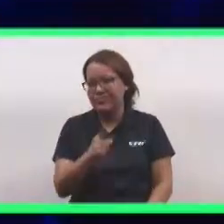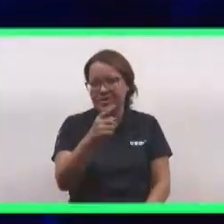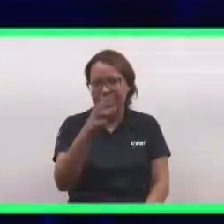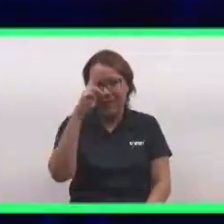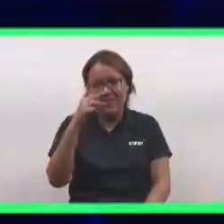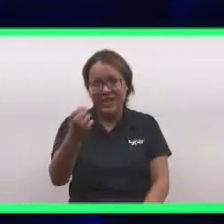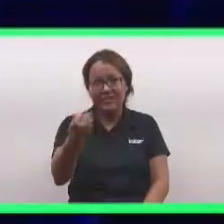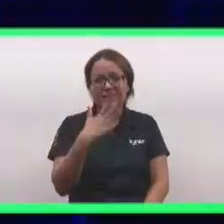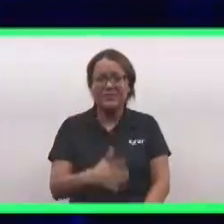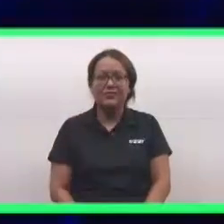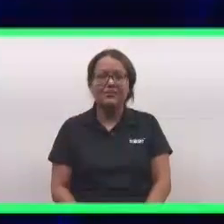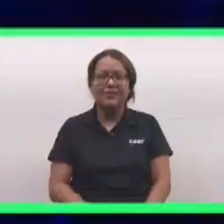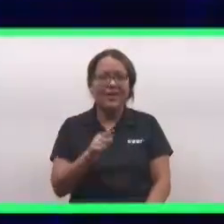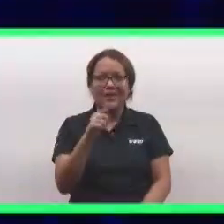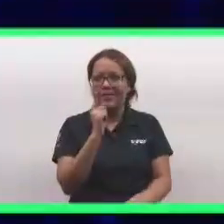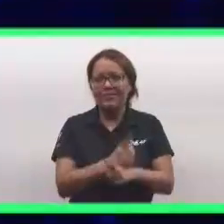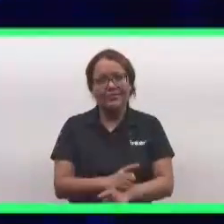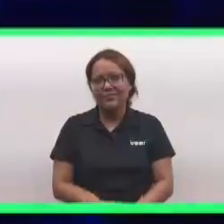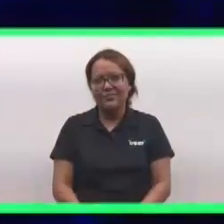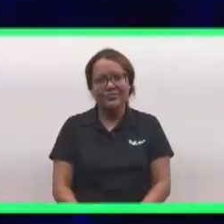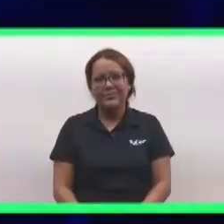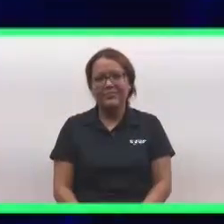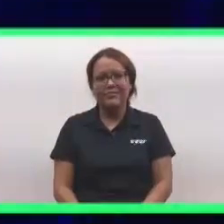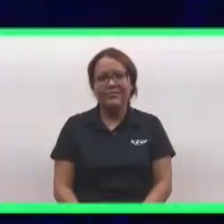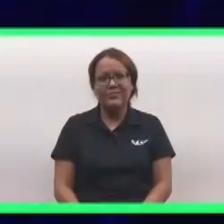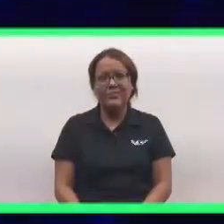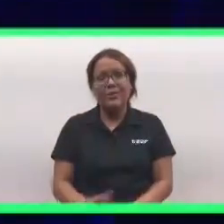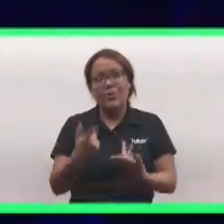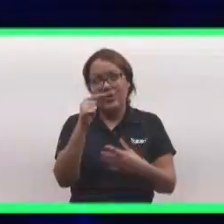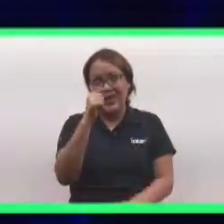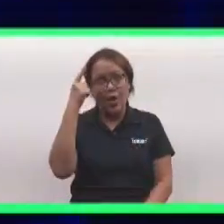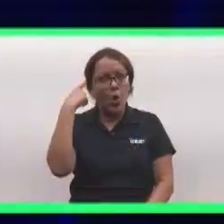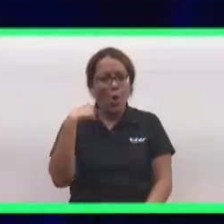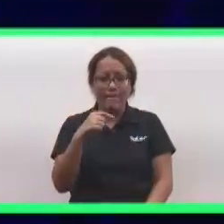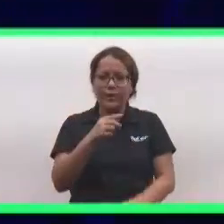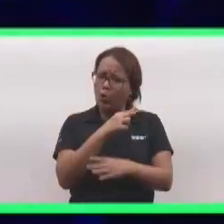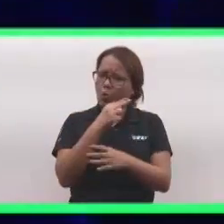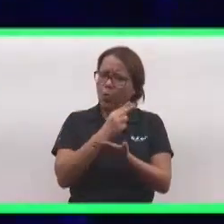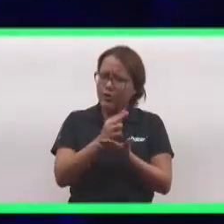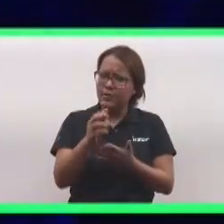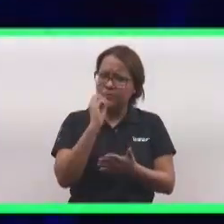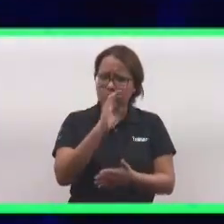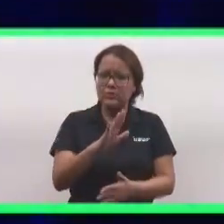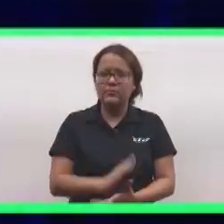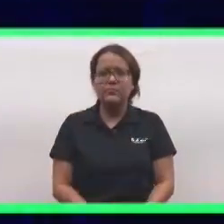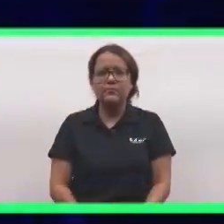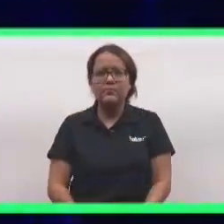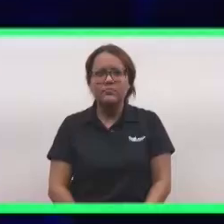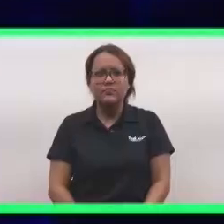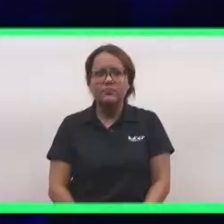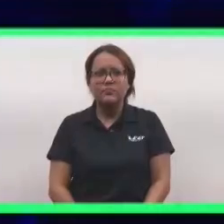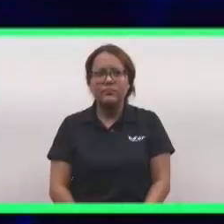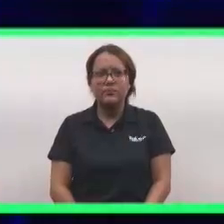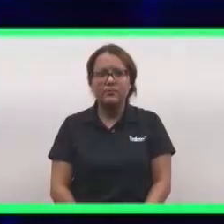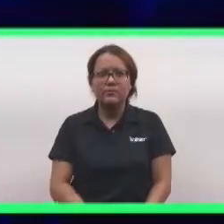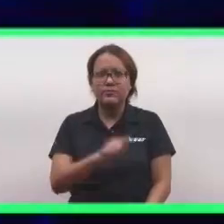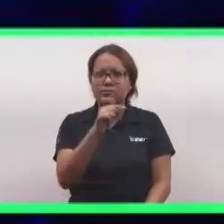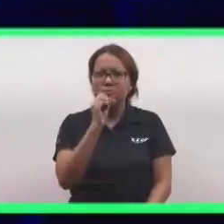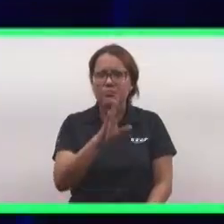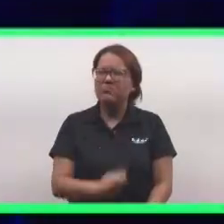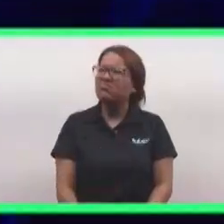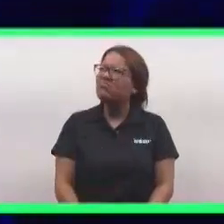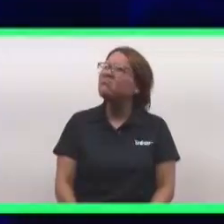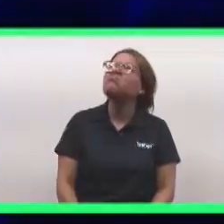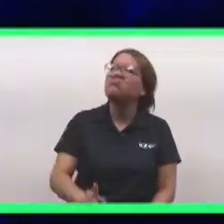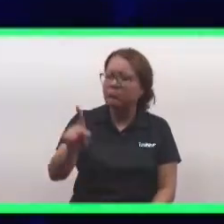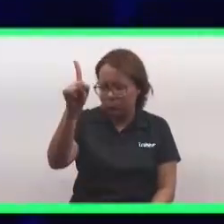más. Eso no es correcto. Lo sacaron también de ahí porque el tipo dice las cosas como son. Y dice que le preguntó al Señor: